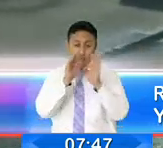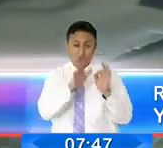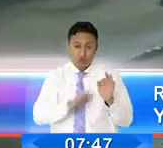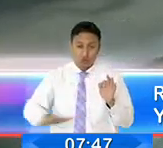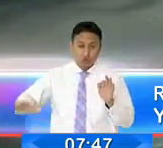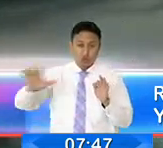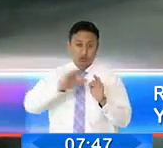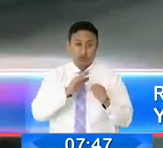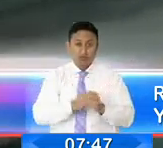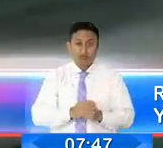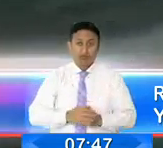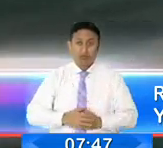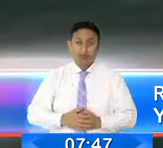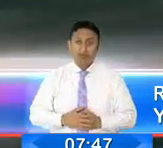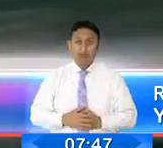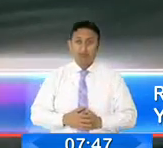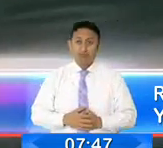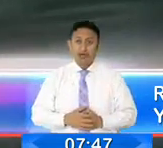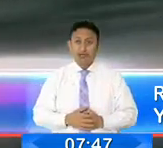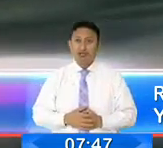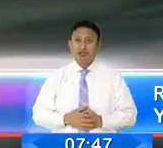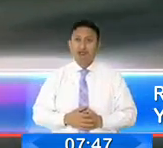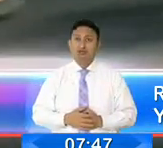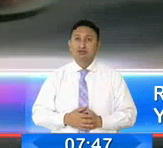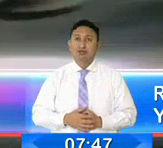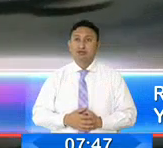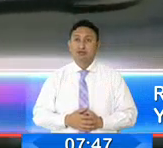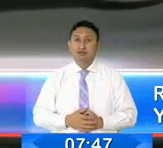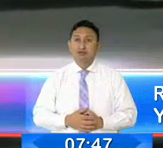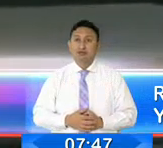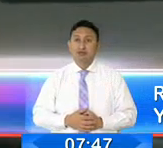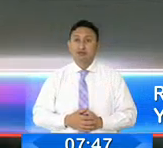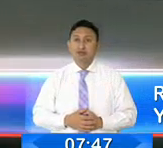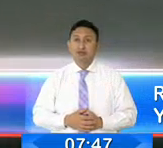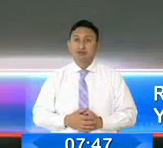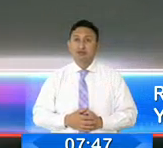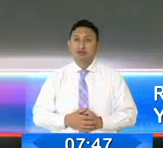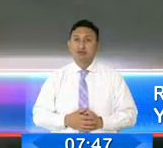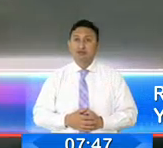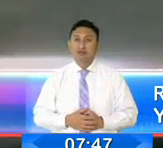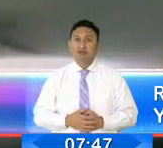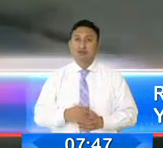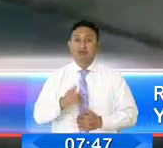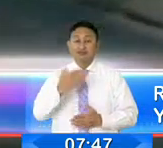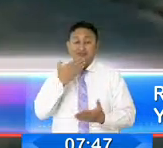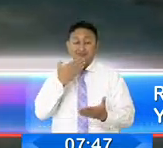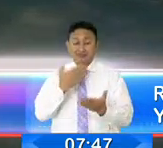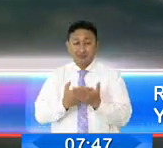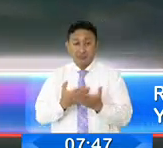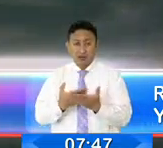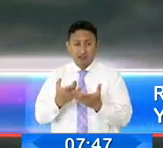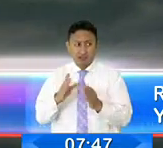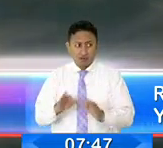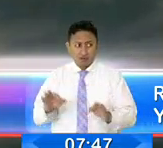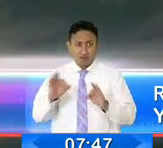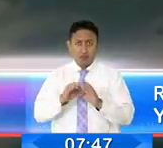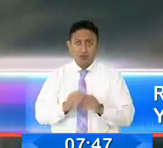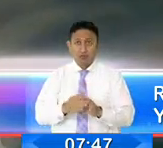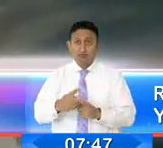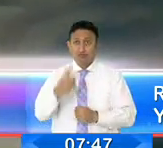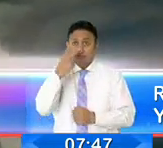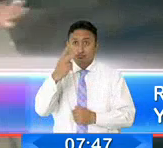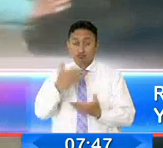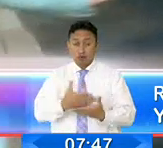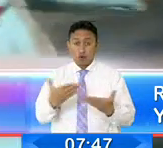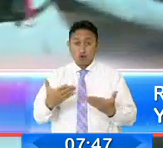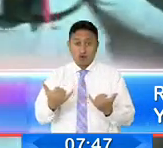las paradas de los buses y dando comodidad a los ciudadanos. Muchas gracias, importante. Entonces ahí vemos en imágenes esta obra el